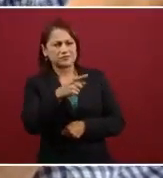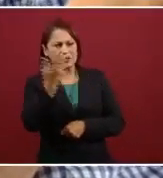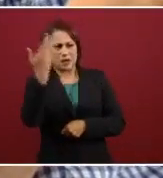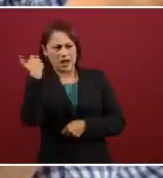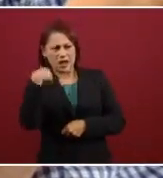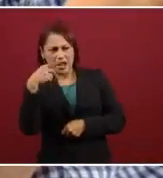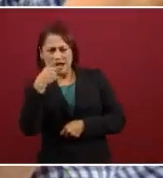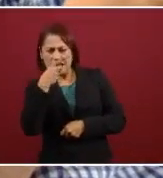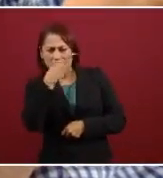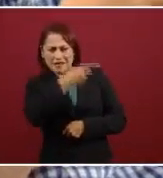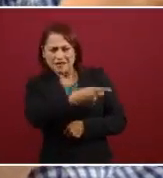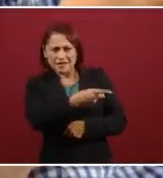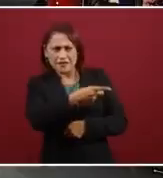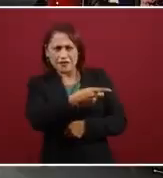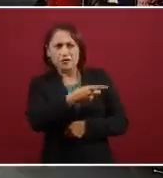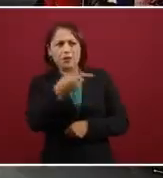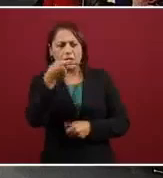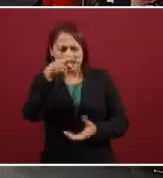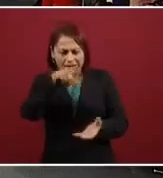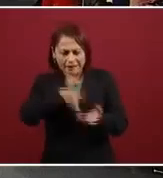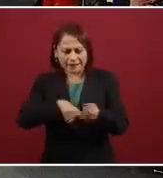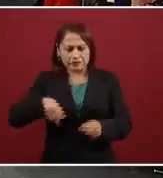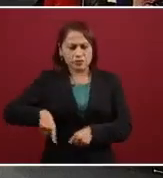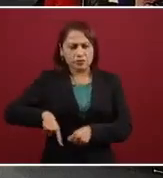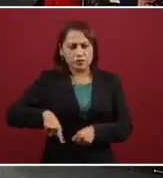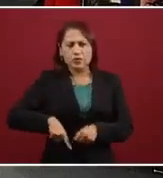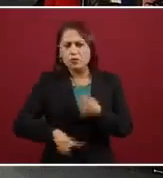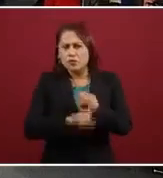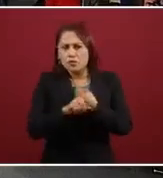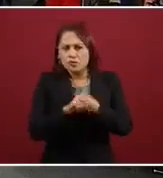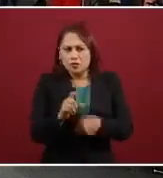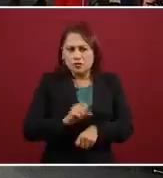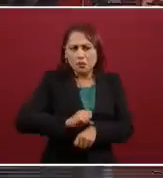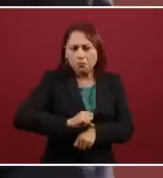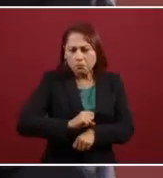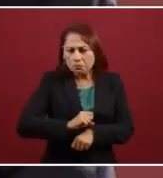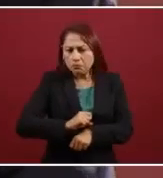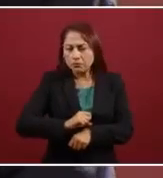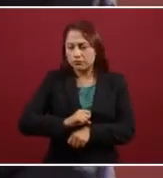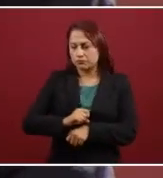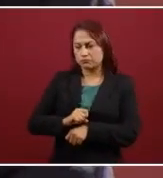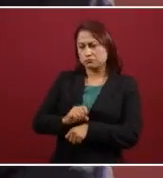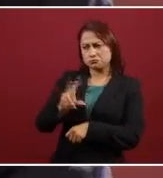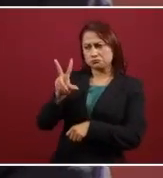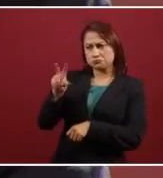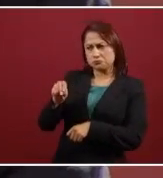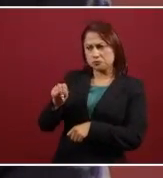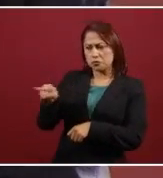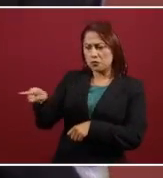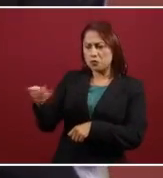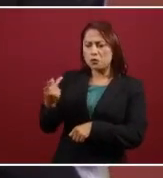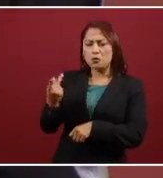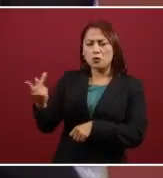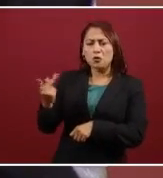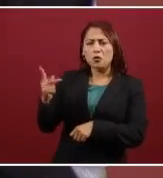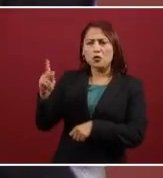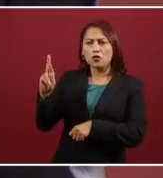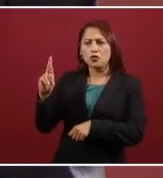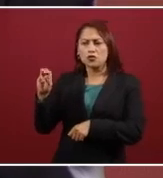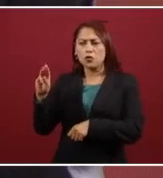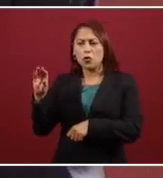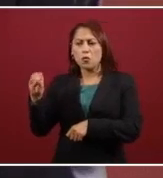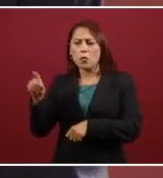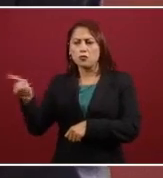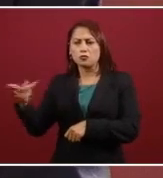en conflicto de interés? No, las diferencias con Alfonso Romo, pero yo no